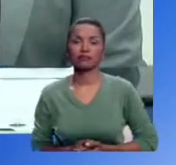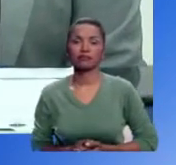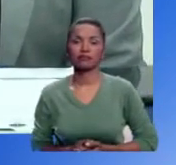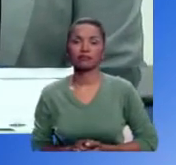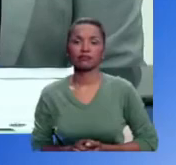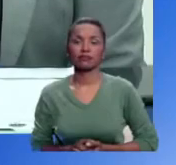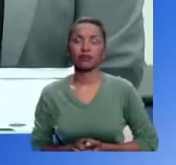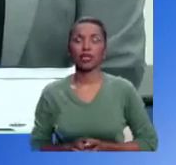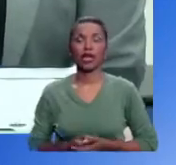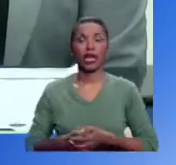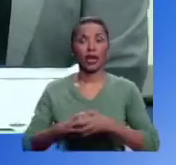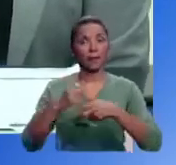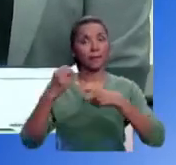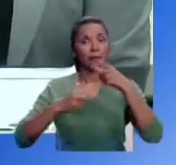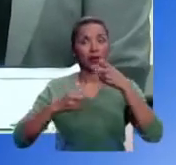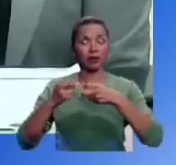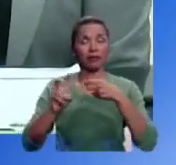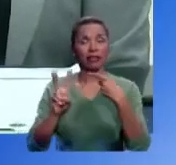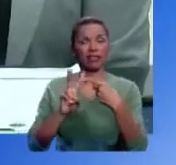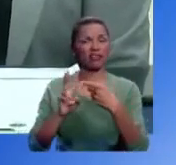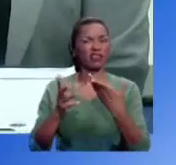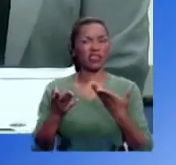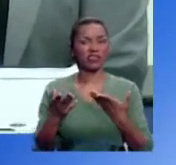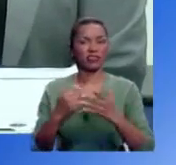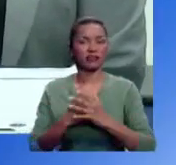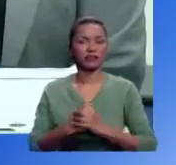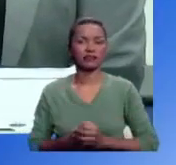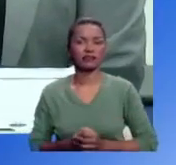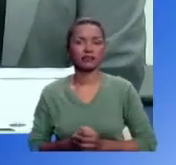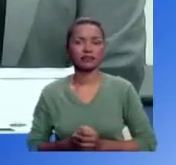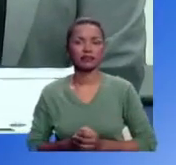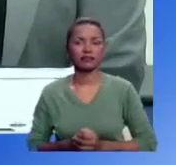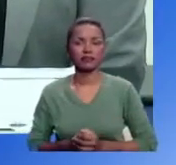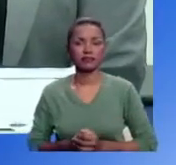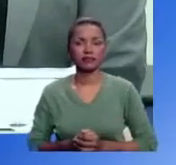El delito en sí requiere